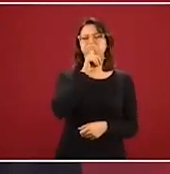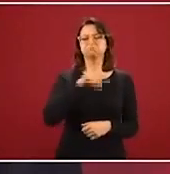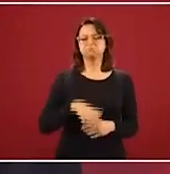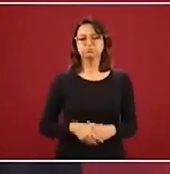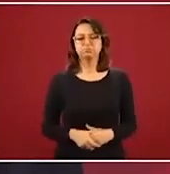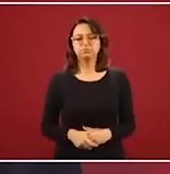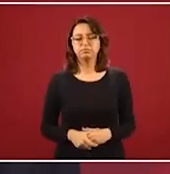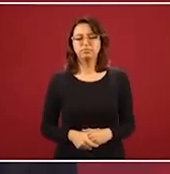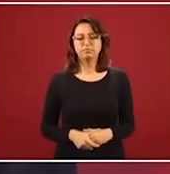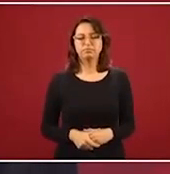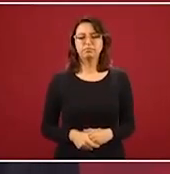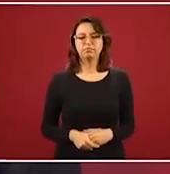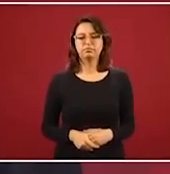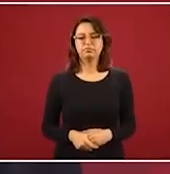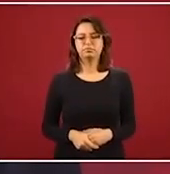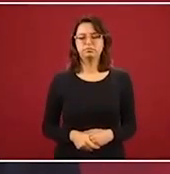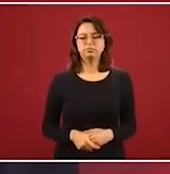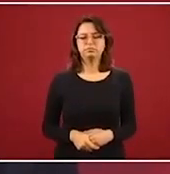porque